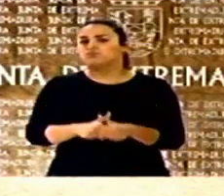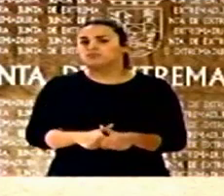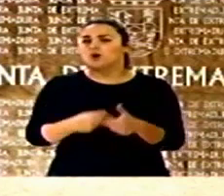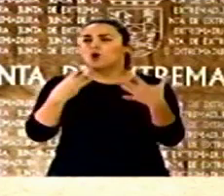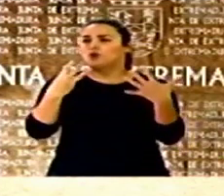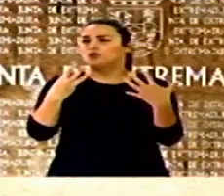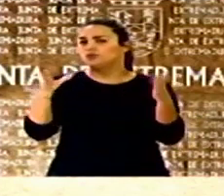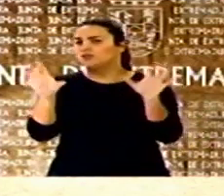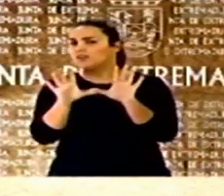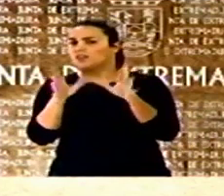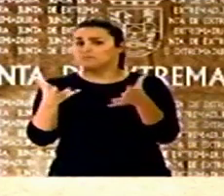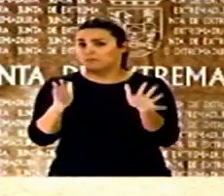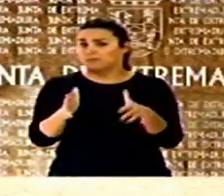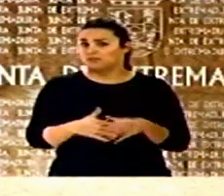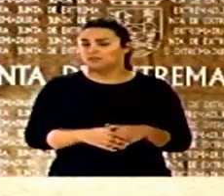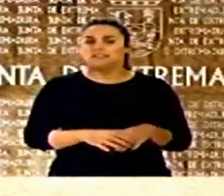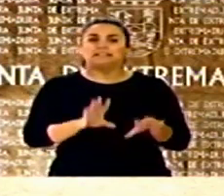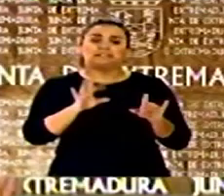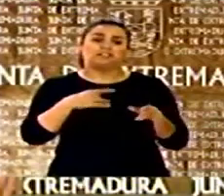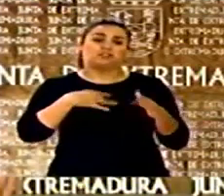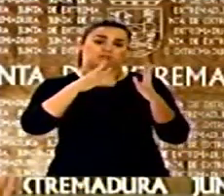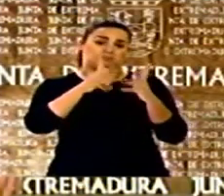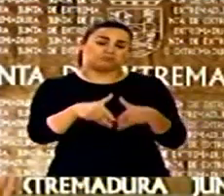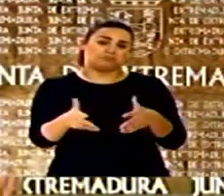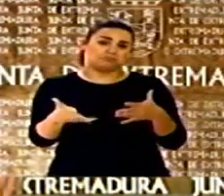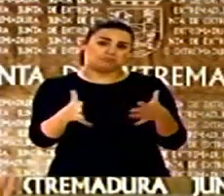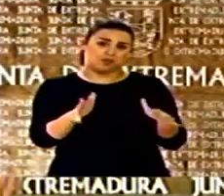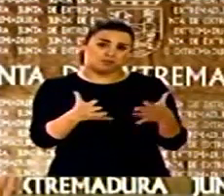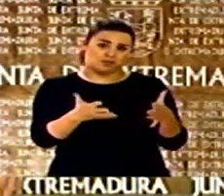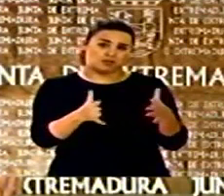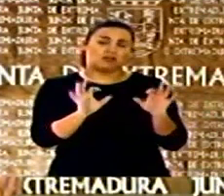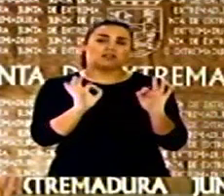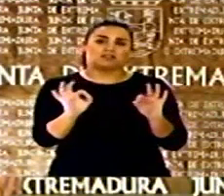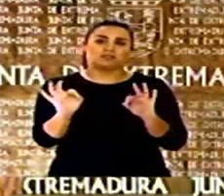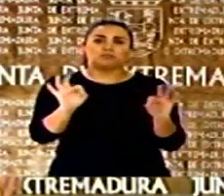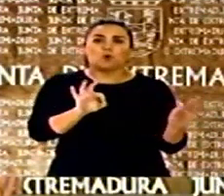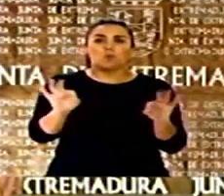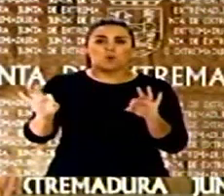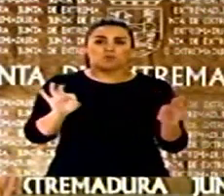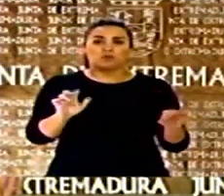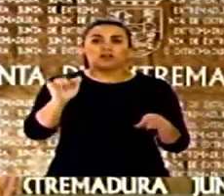tenemos en la Administración autonómica. ¿Preguntas?